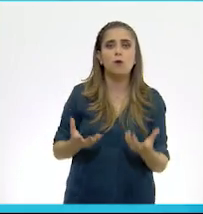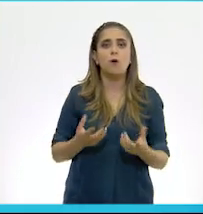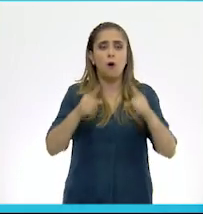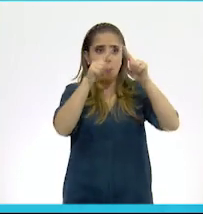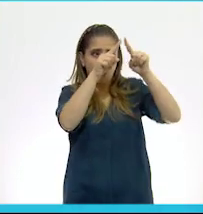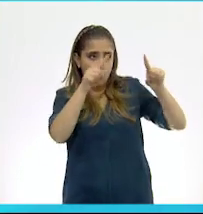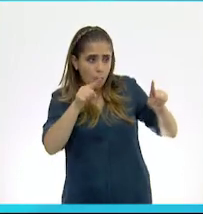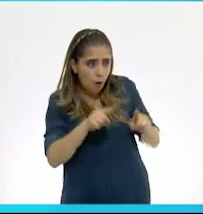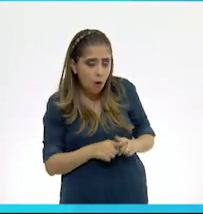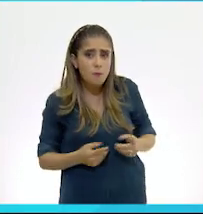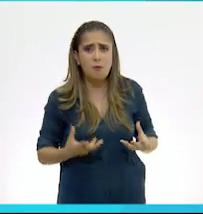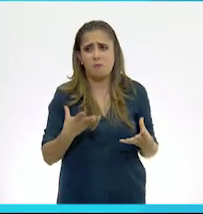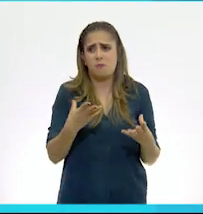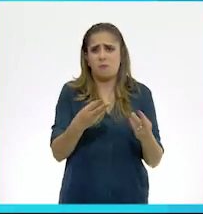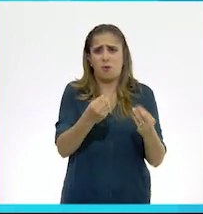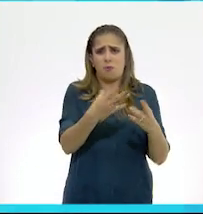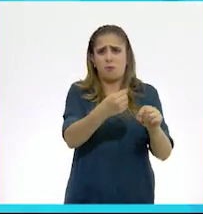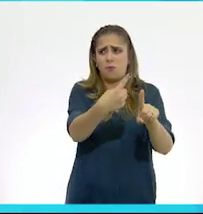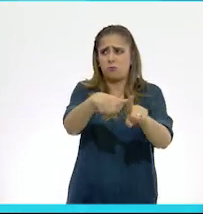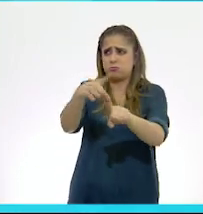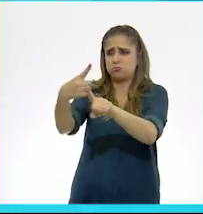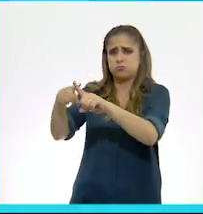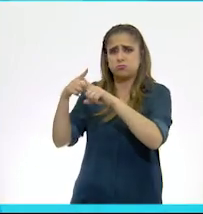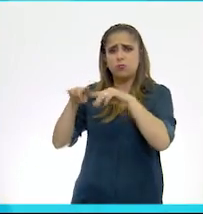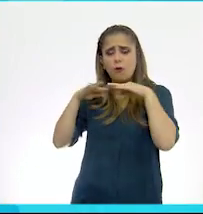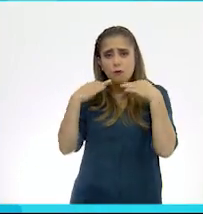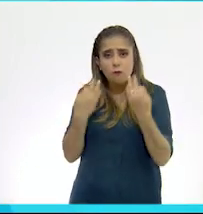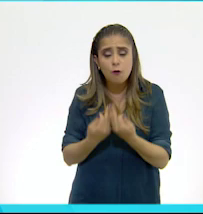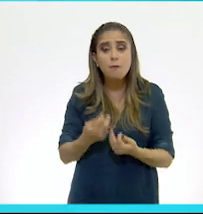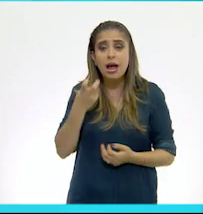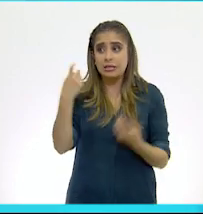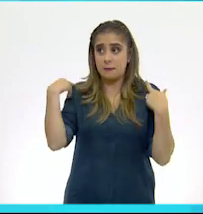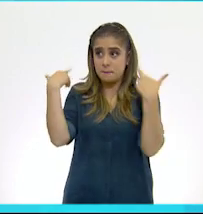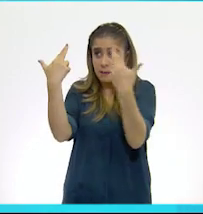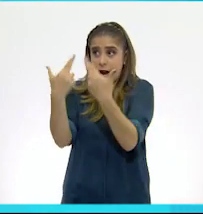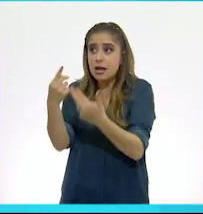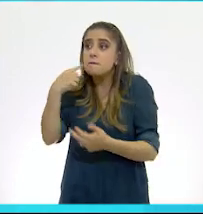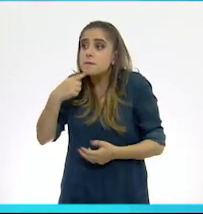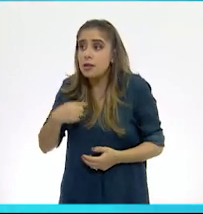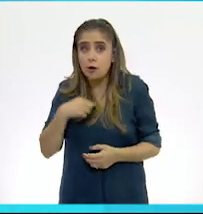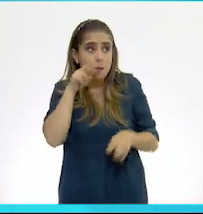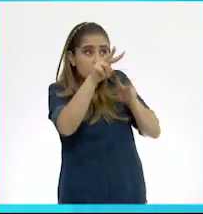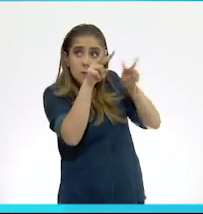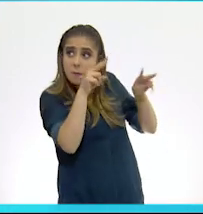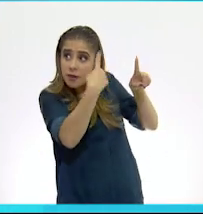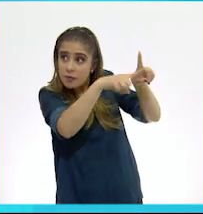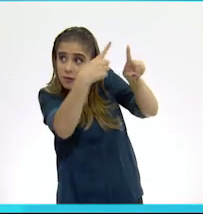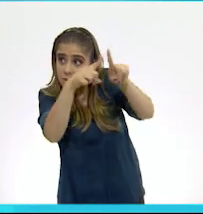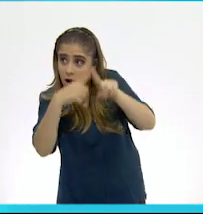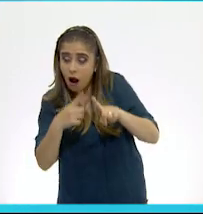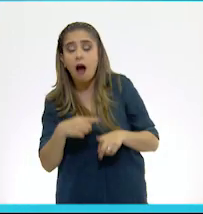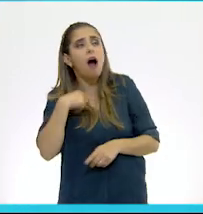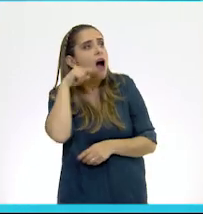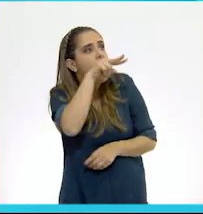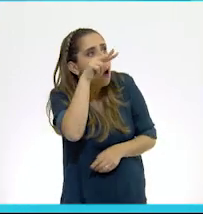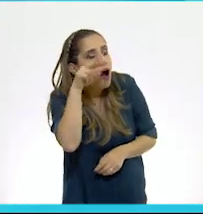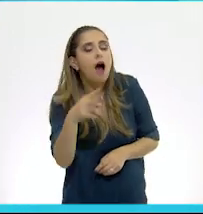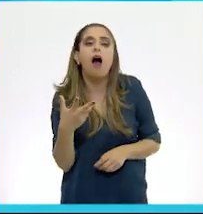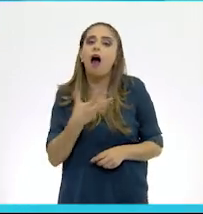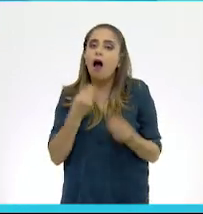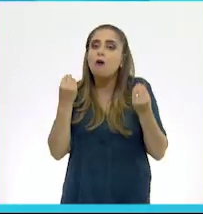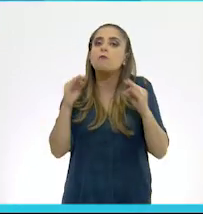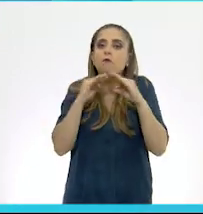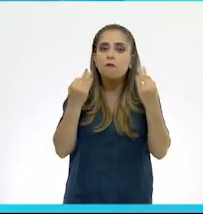y muchas más. Uh-huh. Y nos dijo que observáramos todo lo que había en nuestro alrededor y que podríamos encontrar muchas figuras.